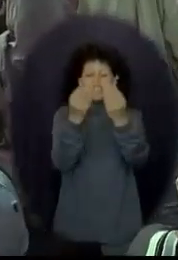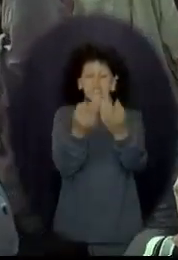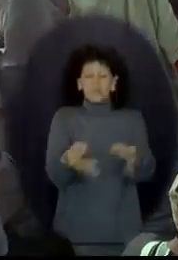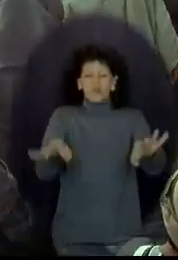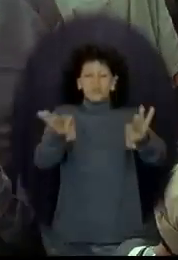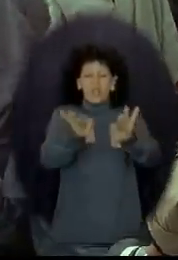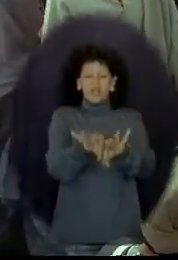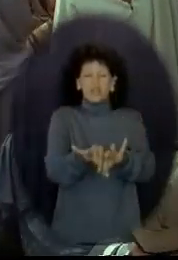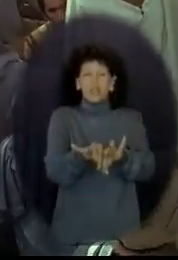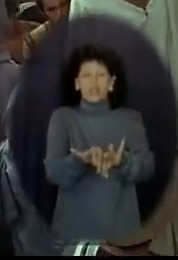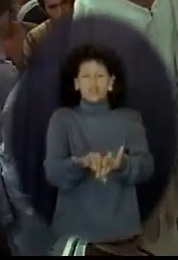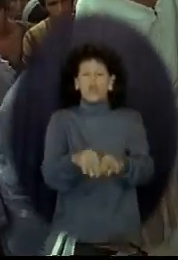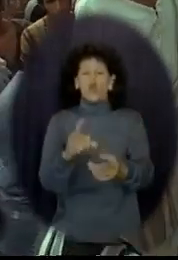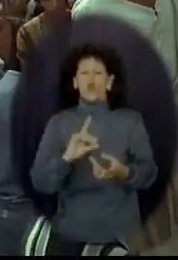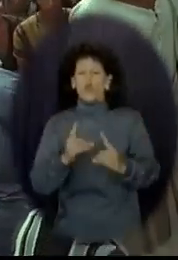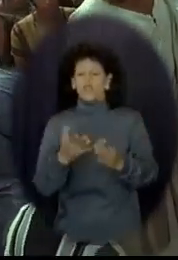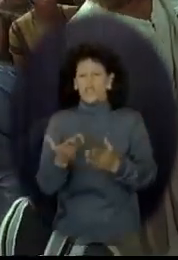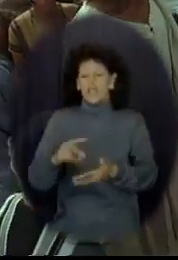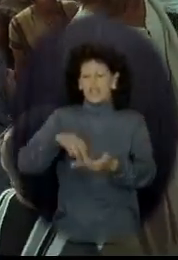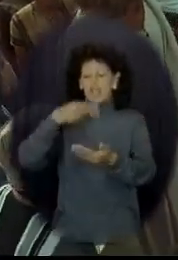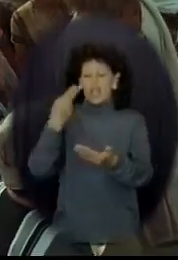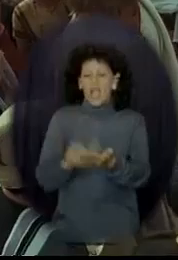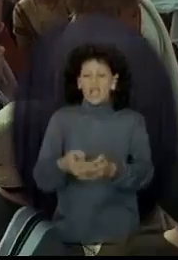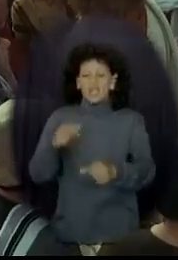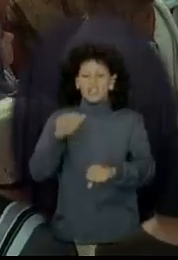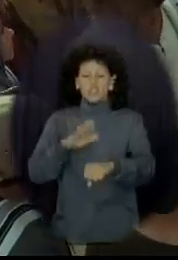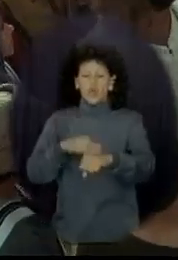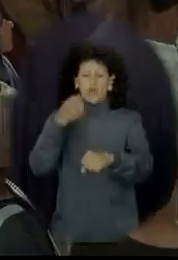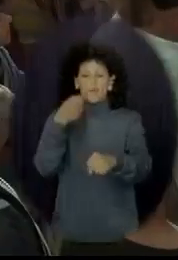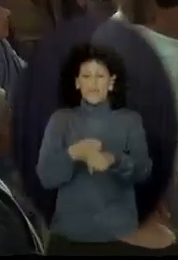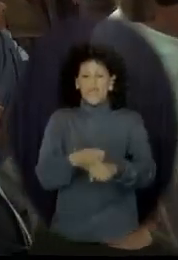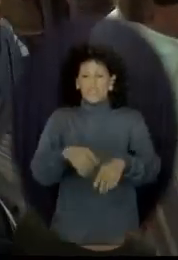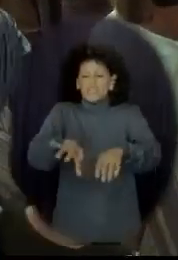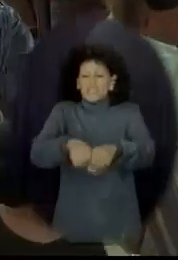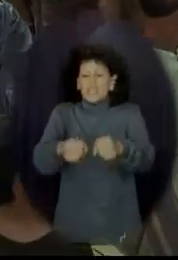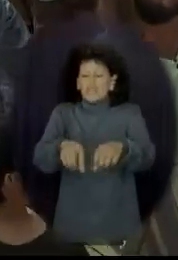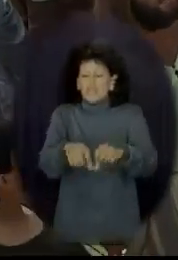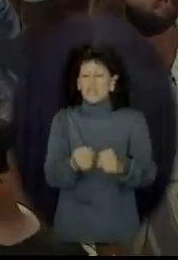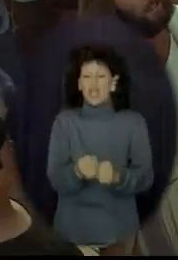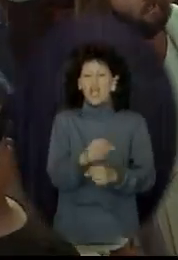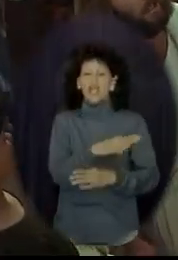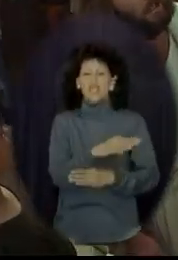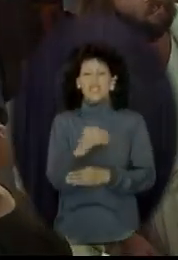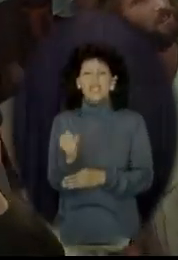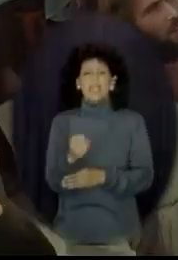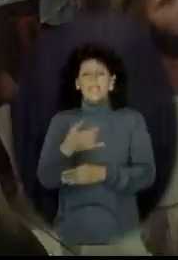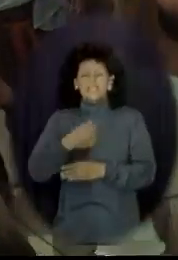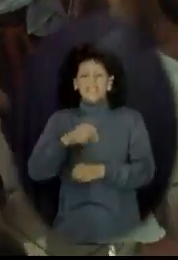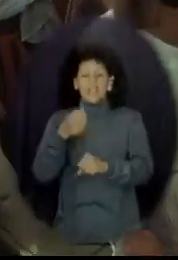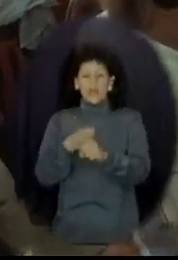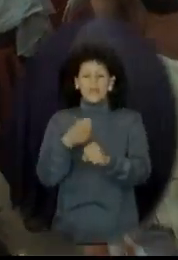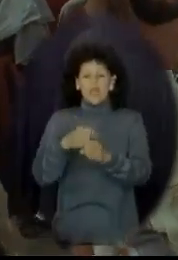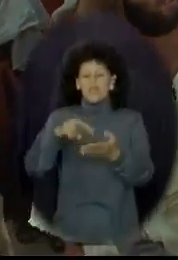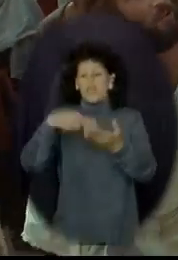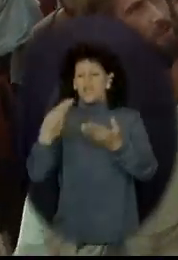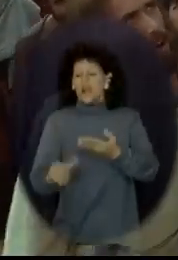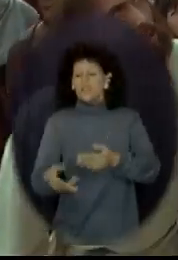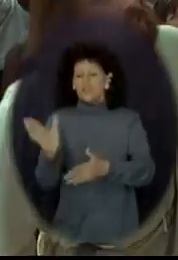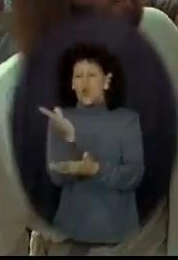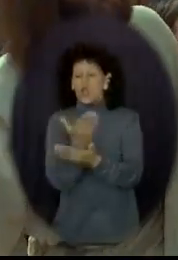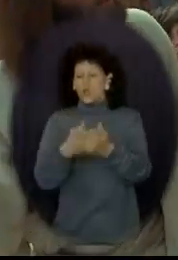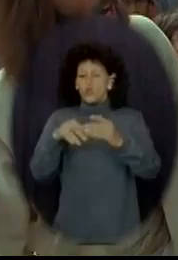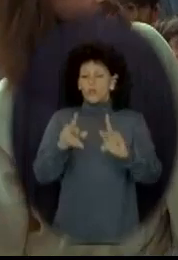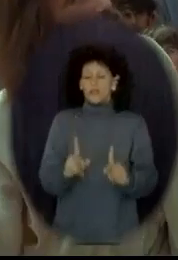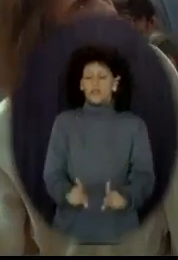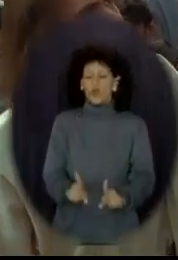piedra principal. Quien caiga sobre ella quedará hecho pedazos. Y si la piedra